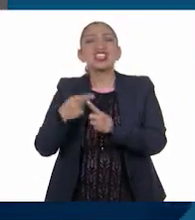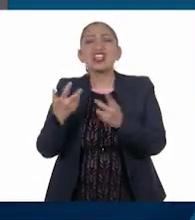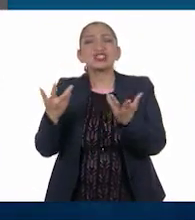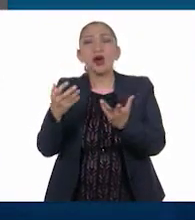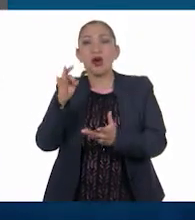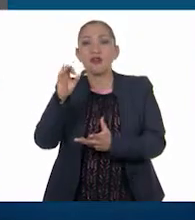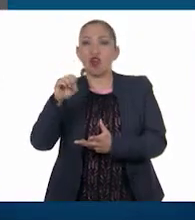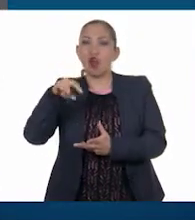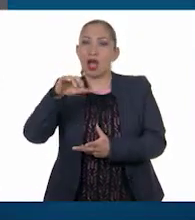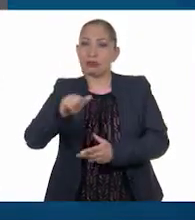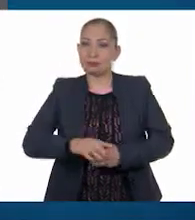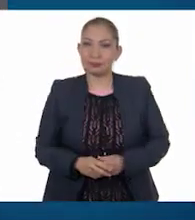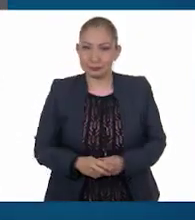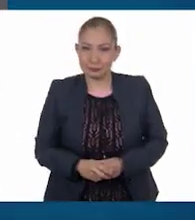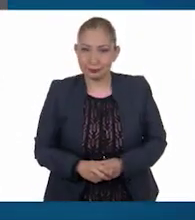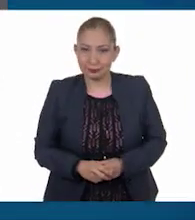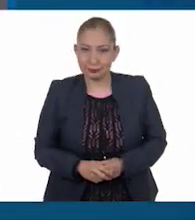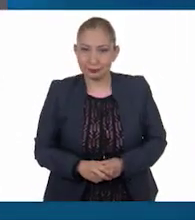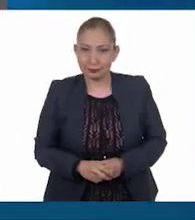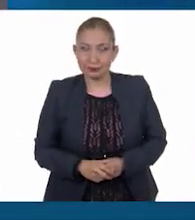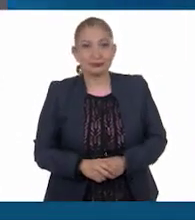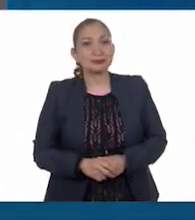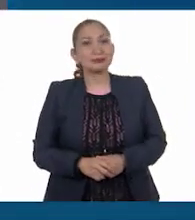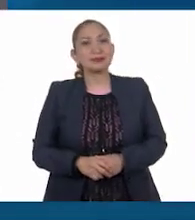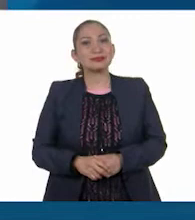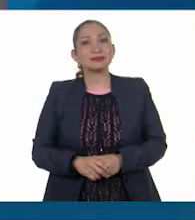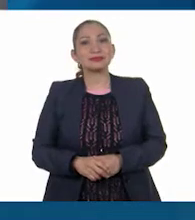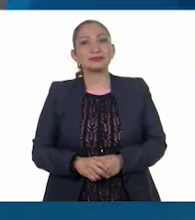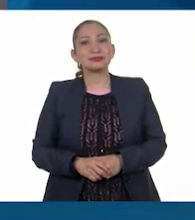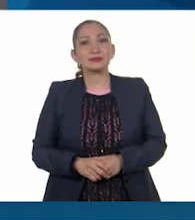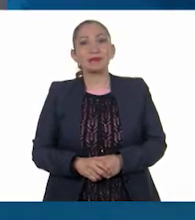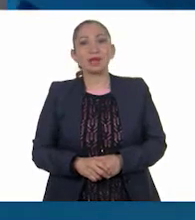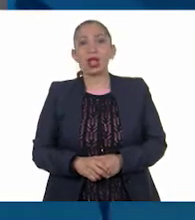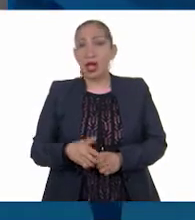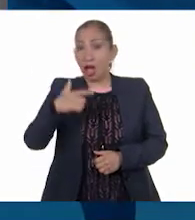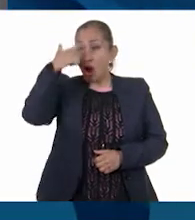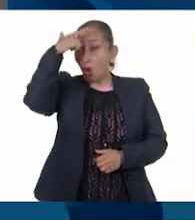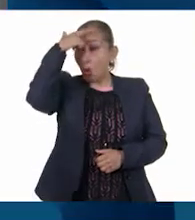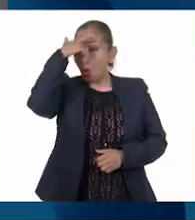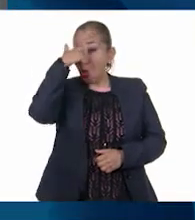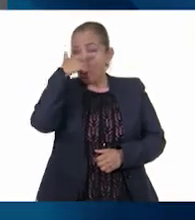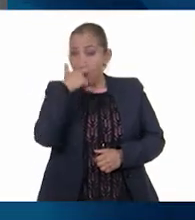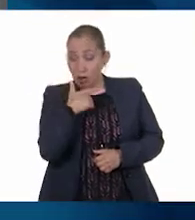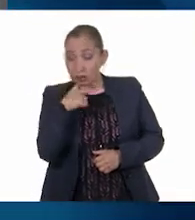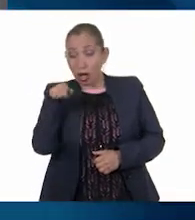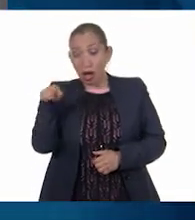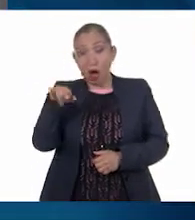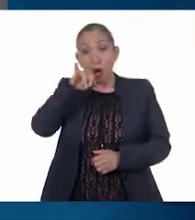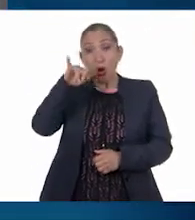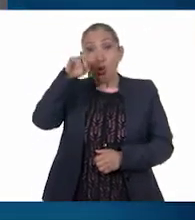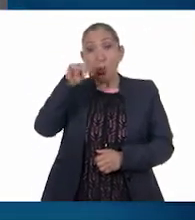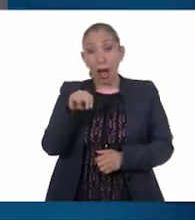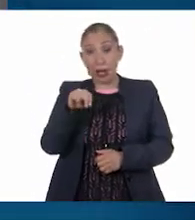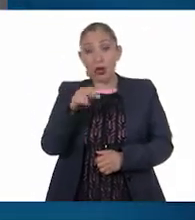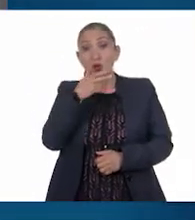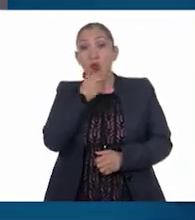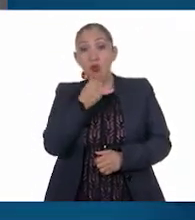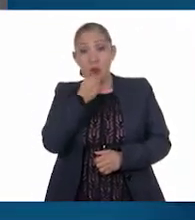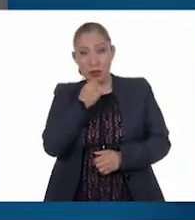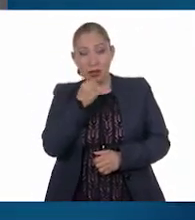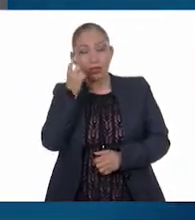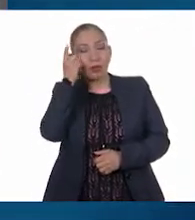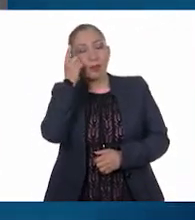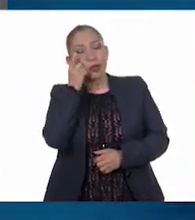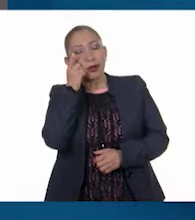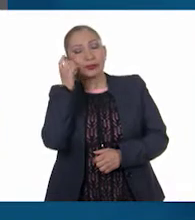Cultura Económica. Y una noche estaba Juan Gedovius dormidito en